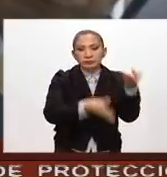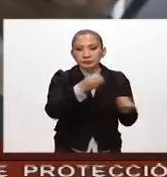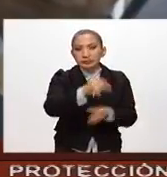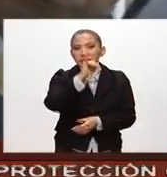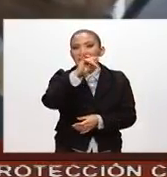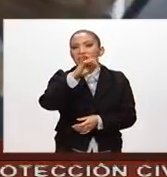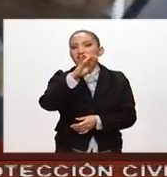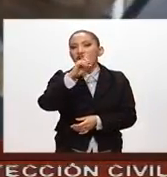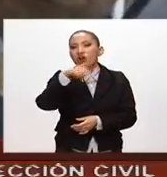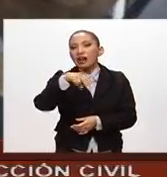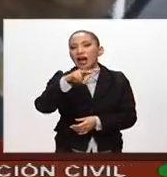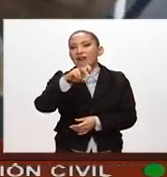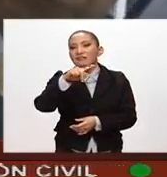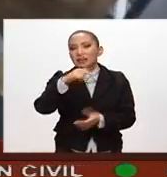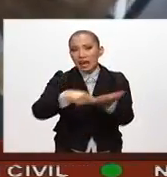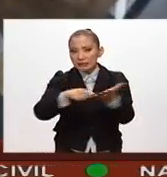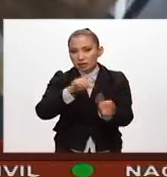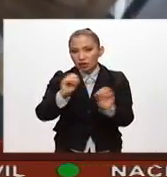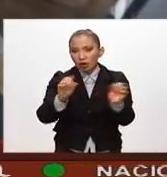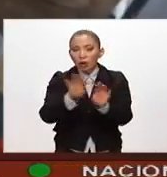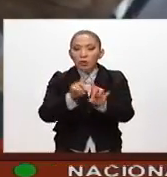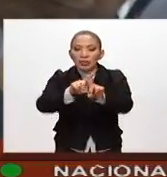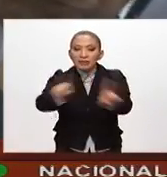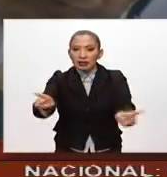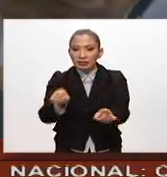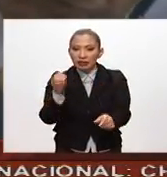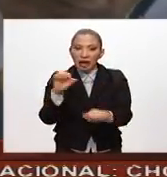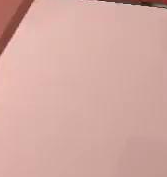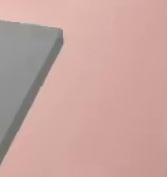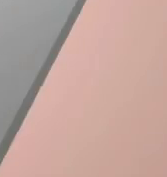pueda tener no una cancelación, sino un diferimiento.